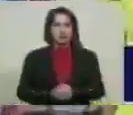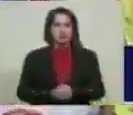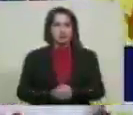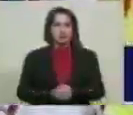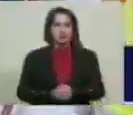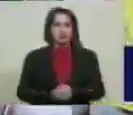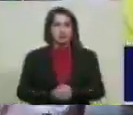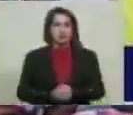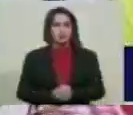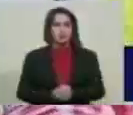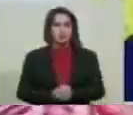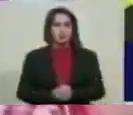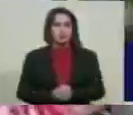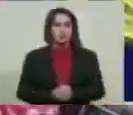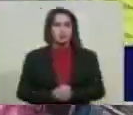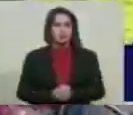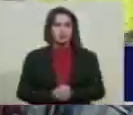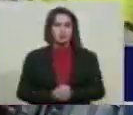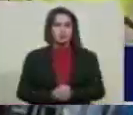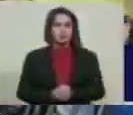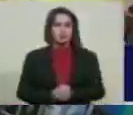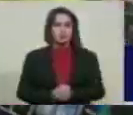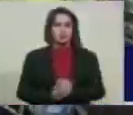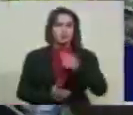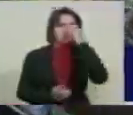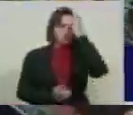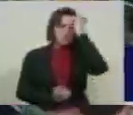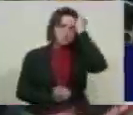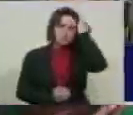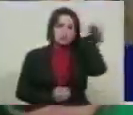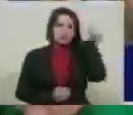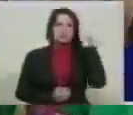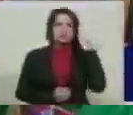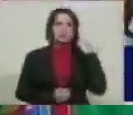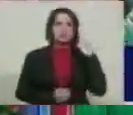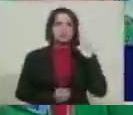delegadas y voceras